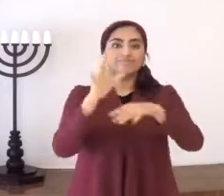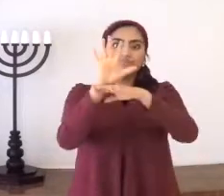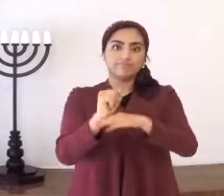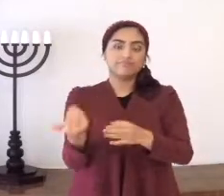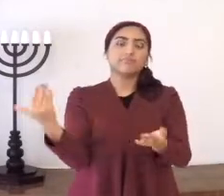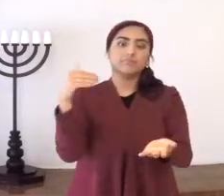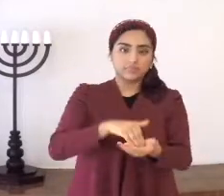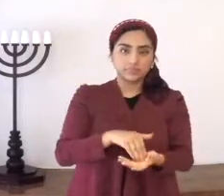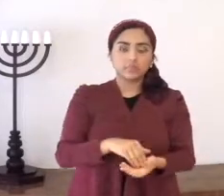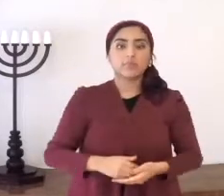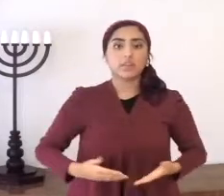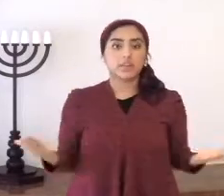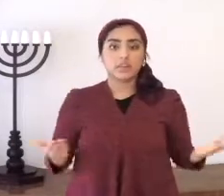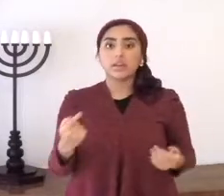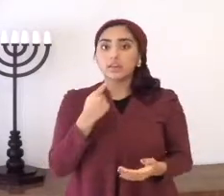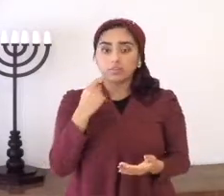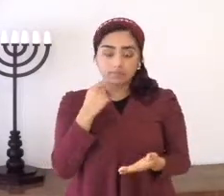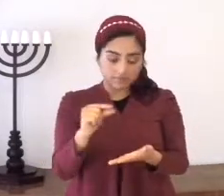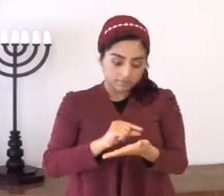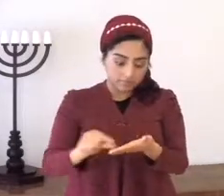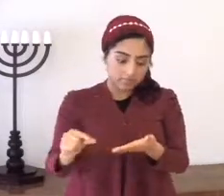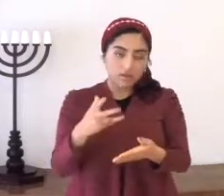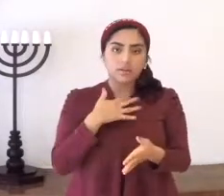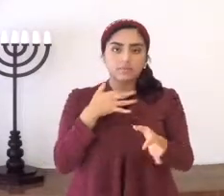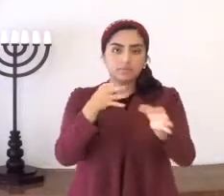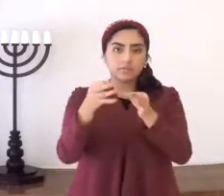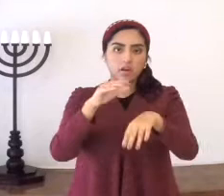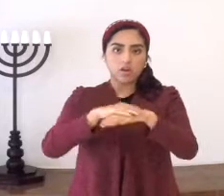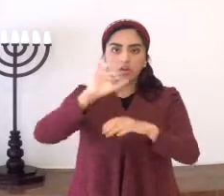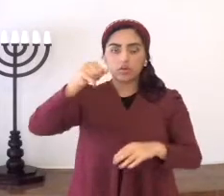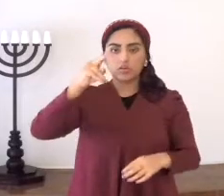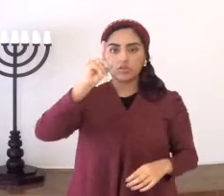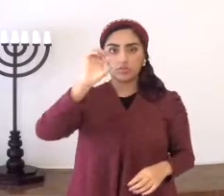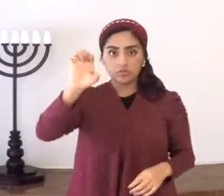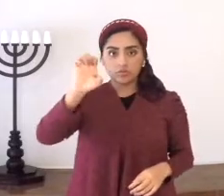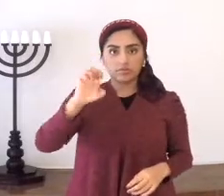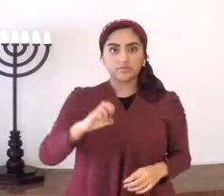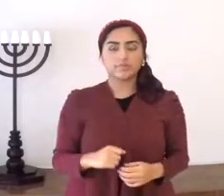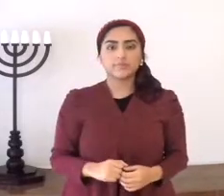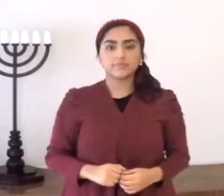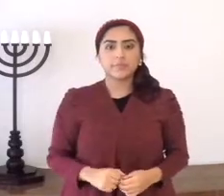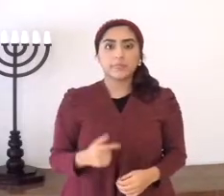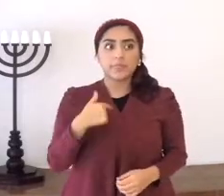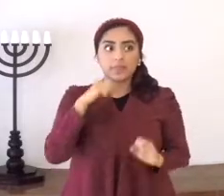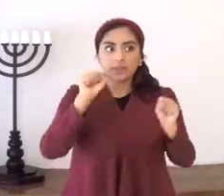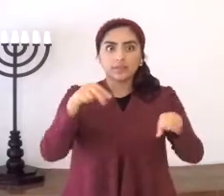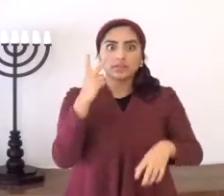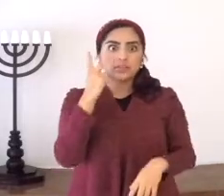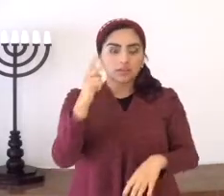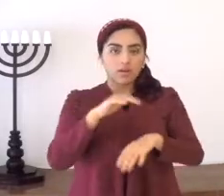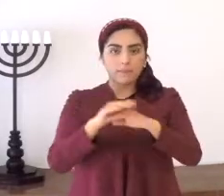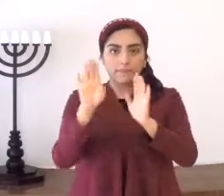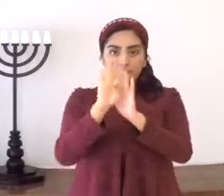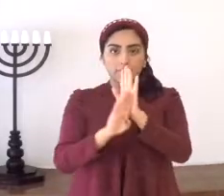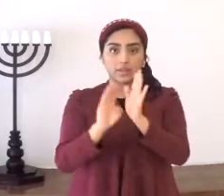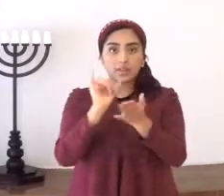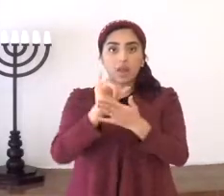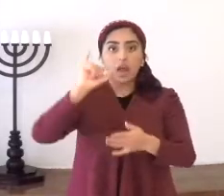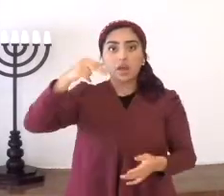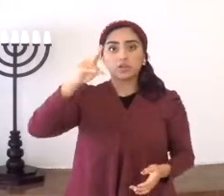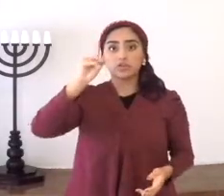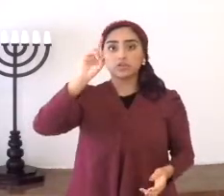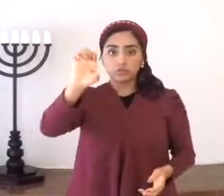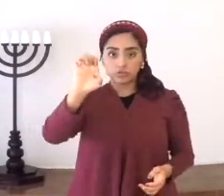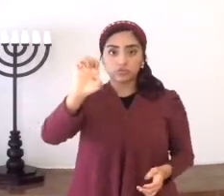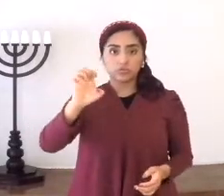a su concupiscencia. Entonces aquí dice claramente, y lo explico en la carta de Judas, se ve claramente en